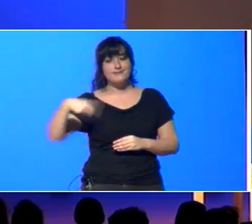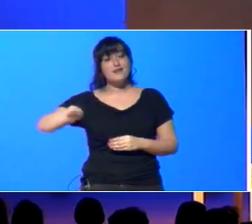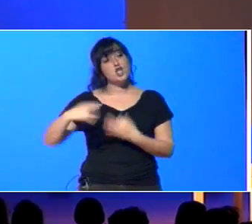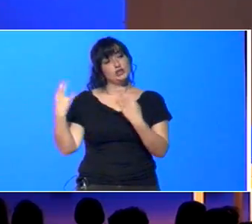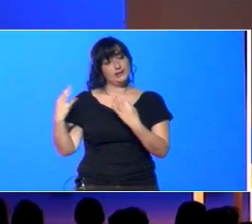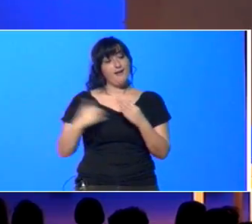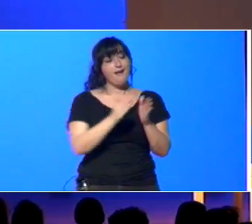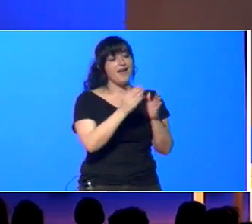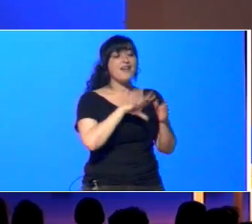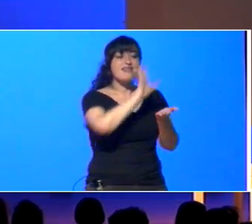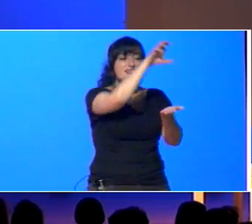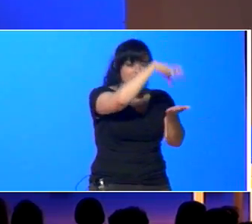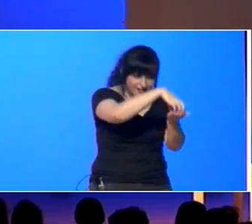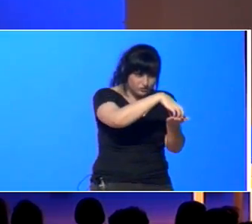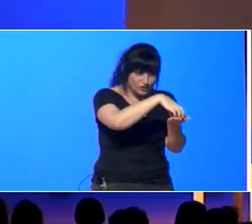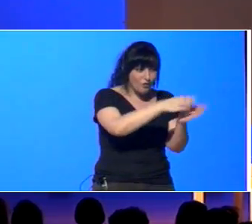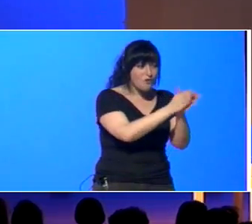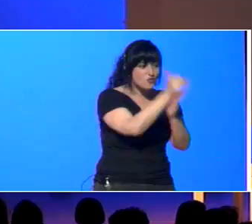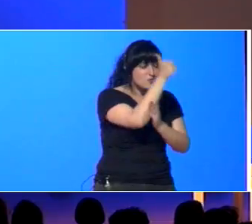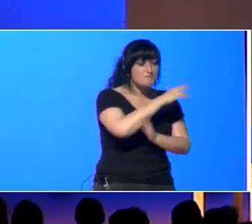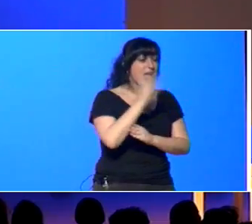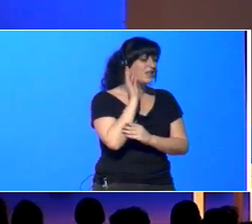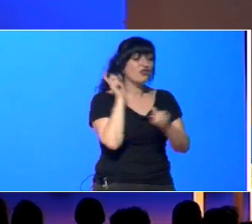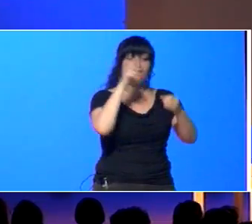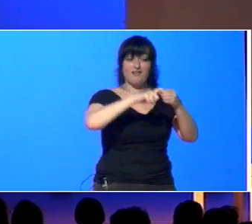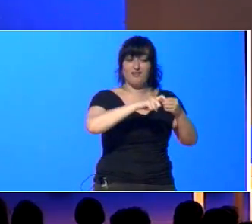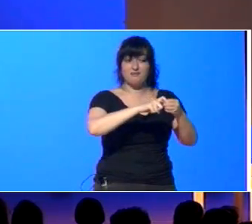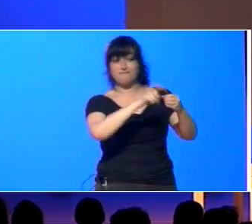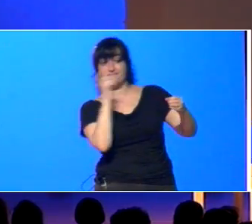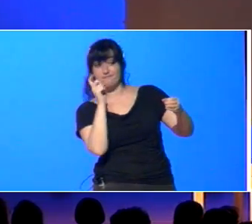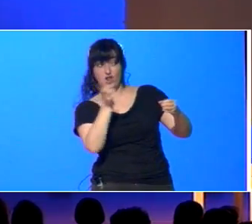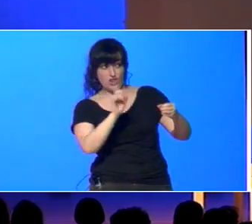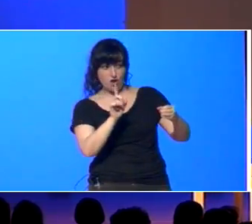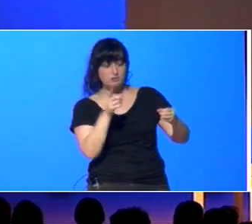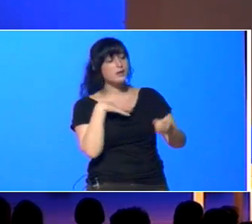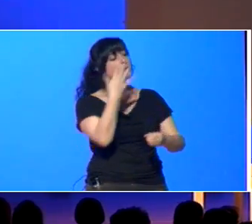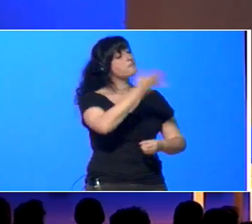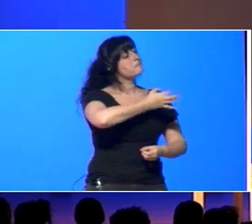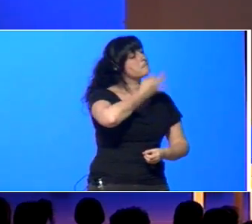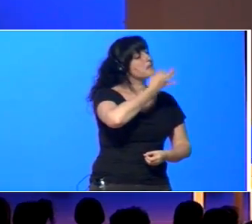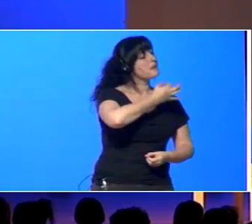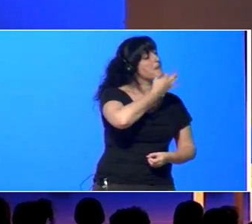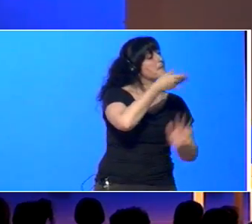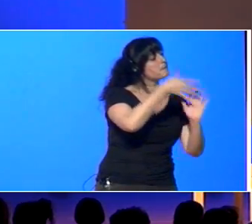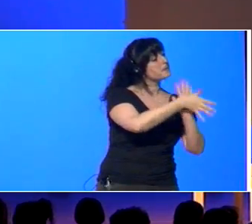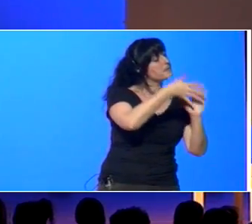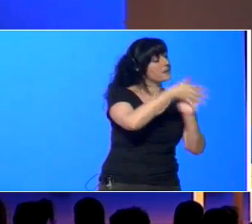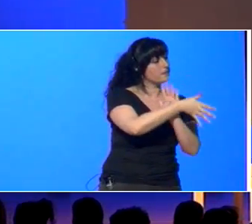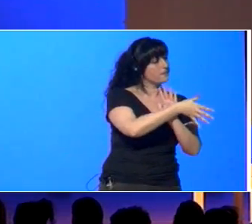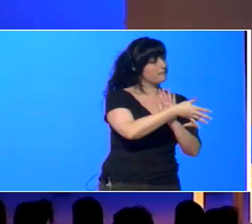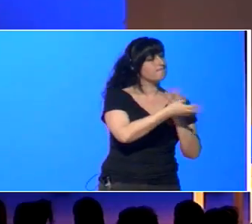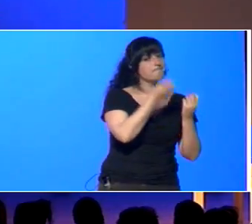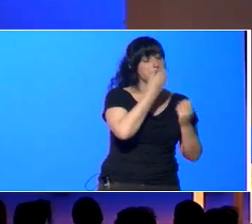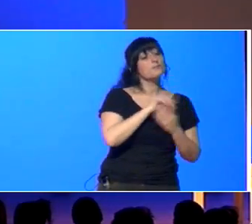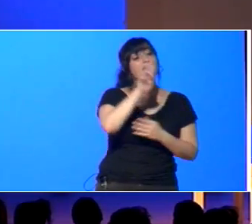compañeros del centro que no habían participado en esta situación. ¿Cuál ha sido el resultado de todo esto? Bueno,